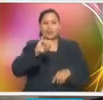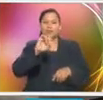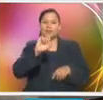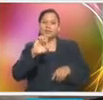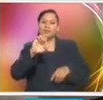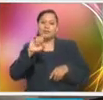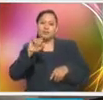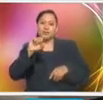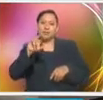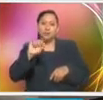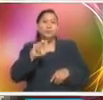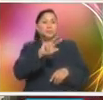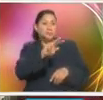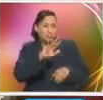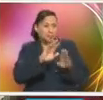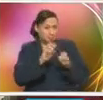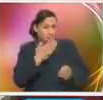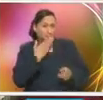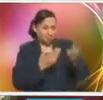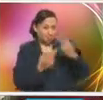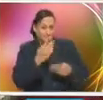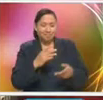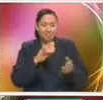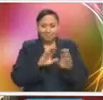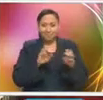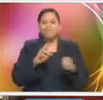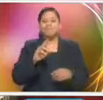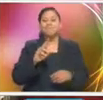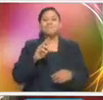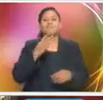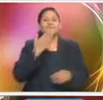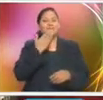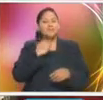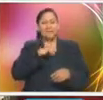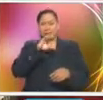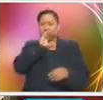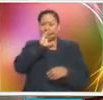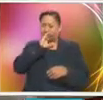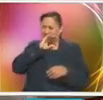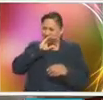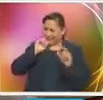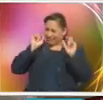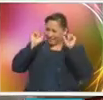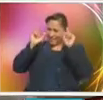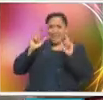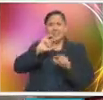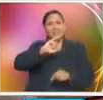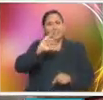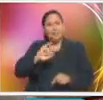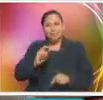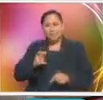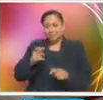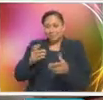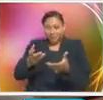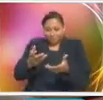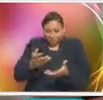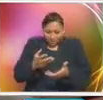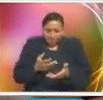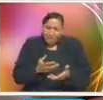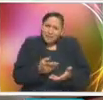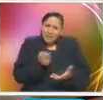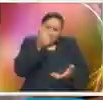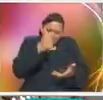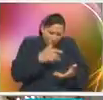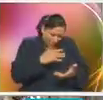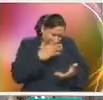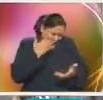Jesús Luna López. ¿Cómo están? Bienvenidos. Hola, ¿cómo estás, Pau? Oye, yo impresionada, impactada, nunca, la verdad es que nunca había tenido en mis manos a